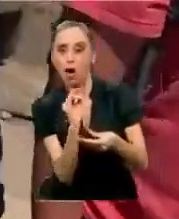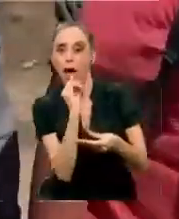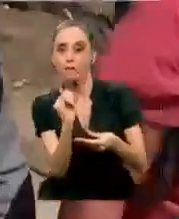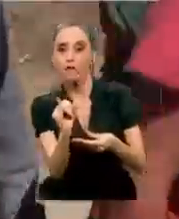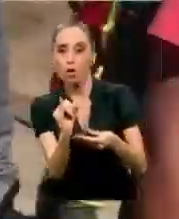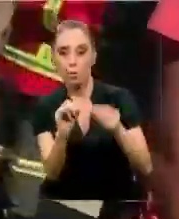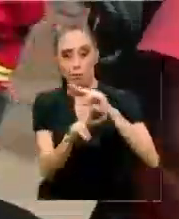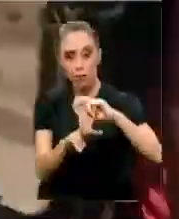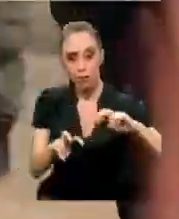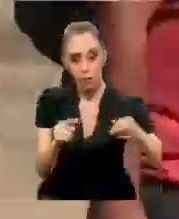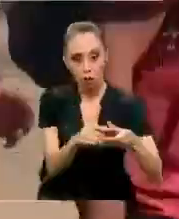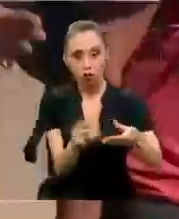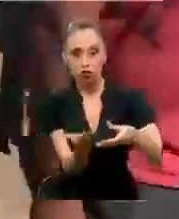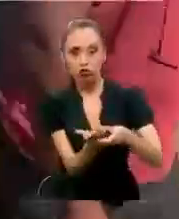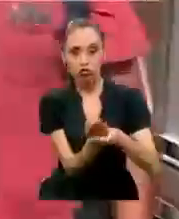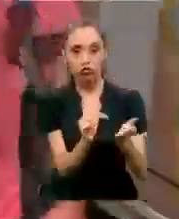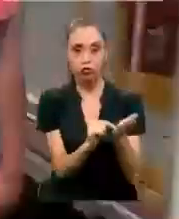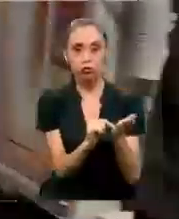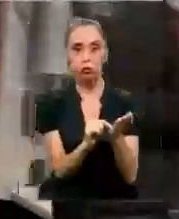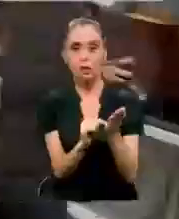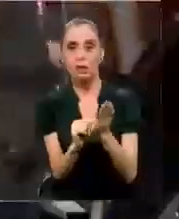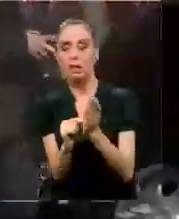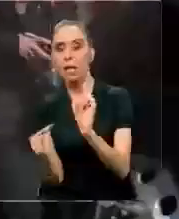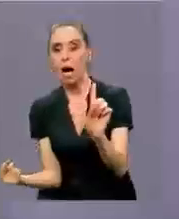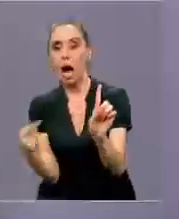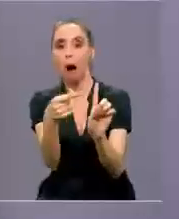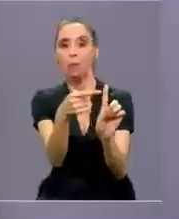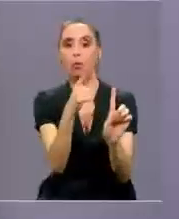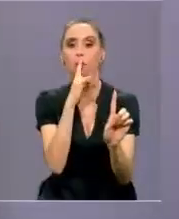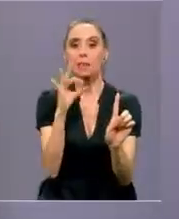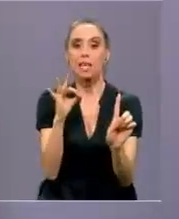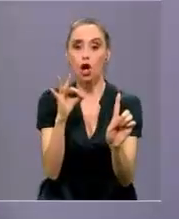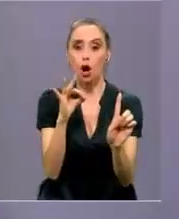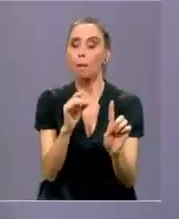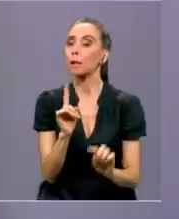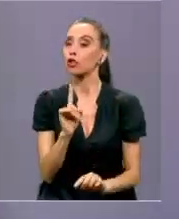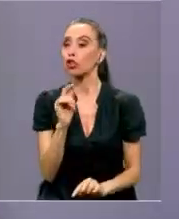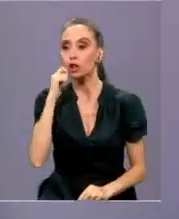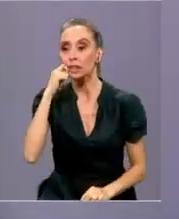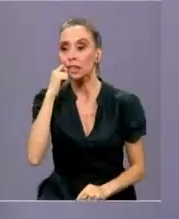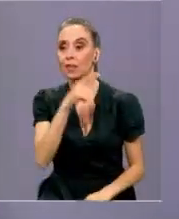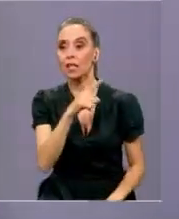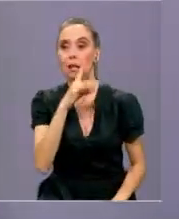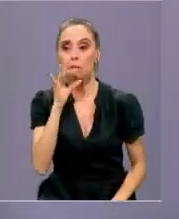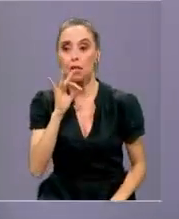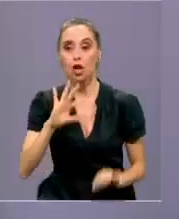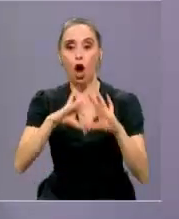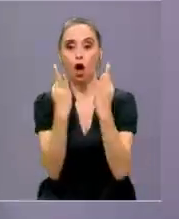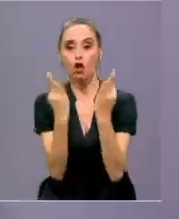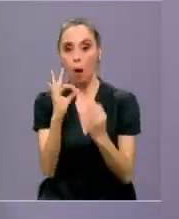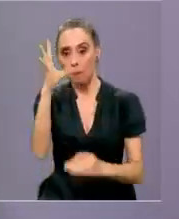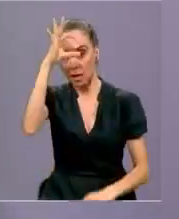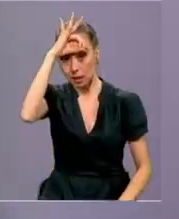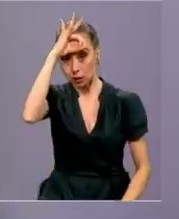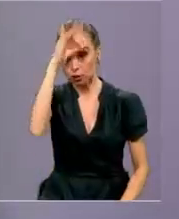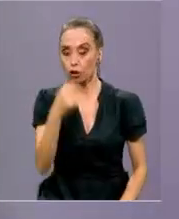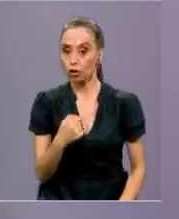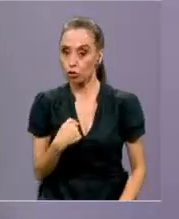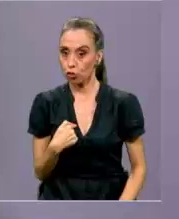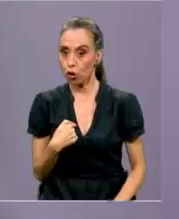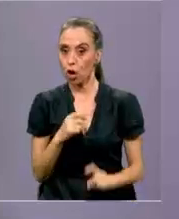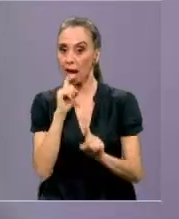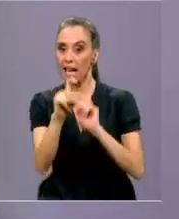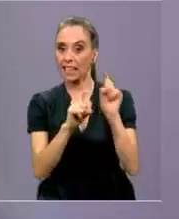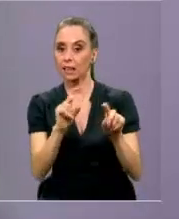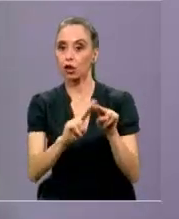a punta activo lo que no significa que activo pueden ser completamente inocentes yo he sido crítico del